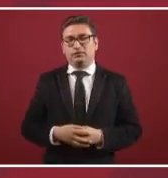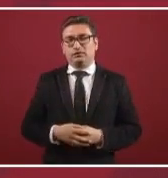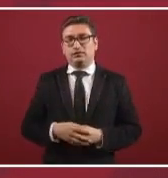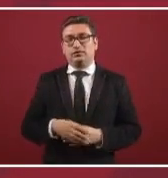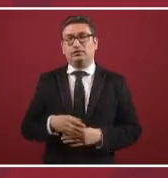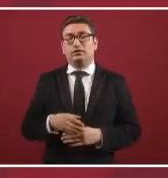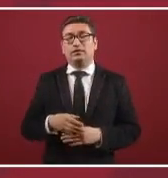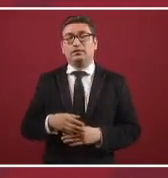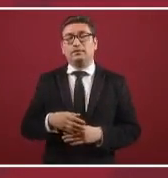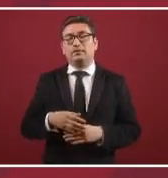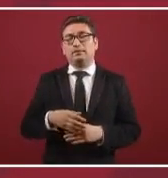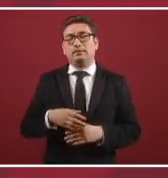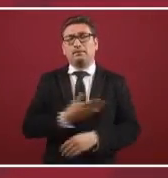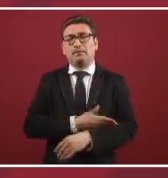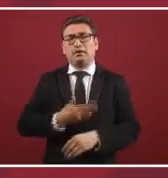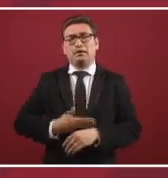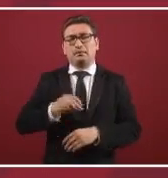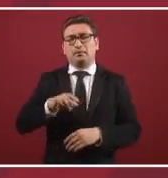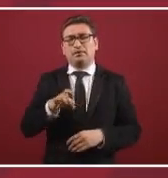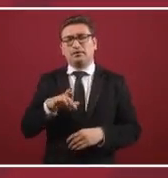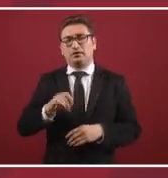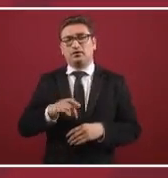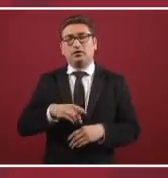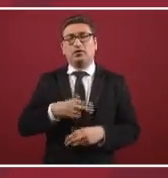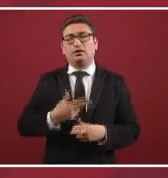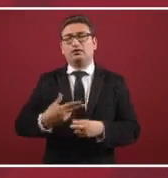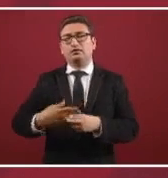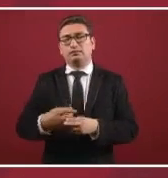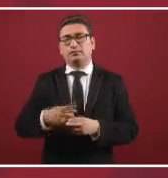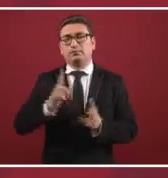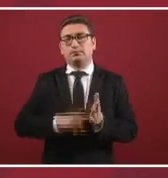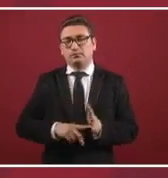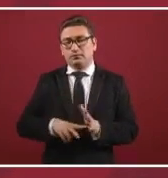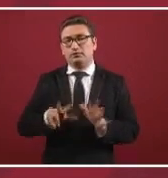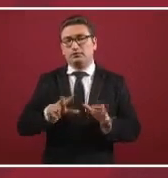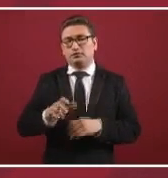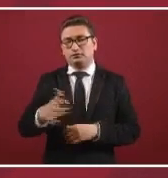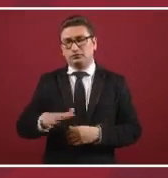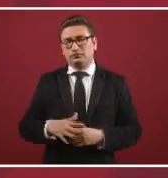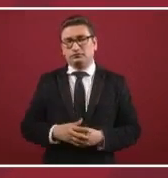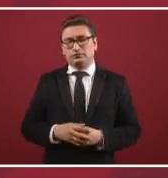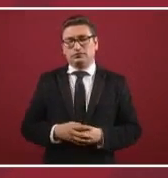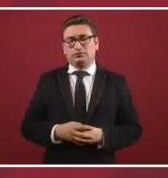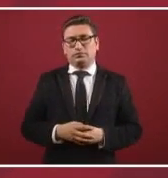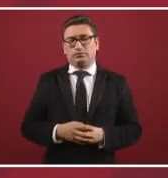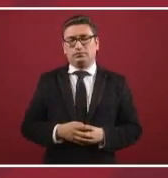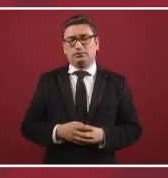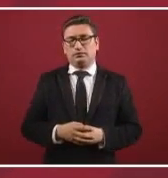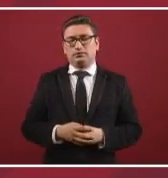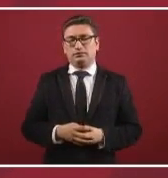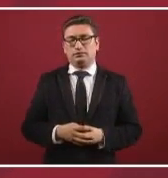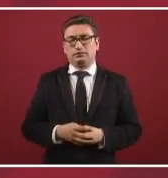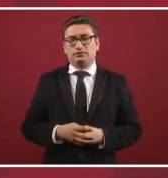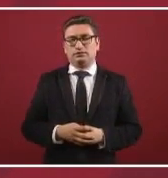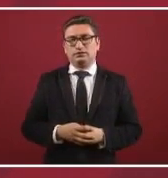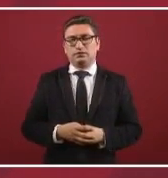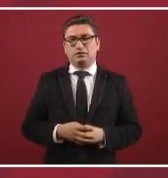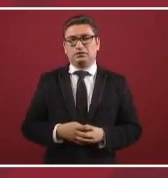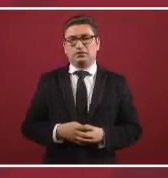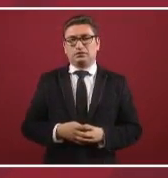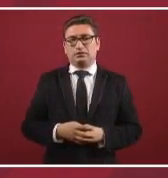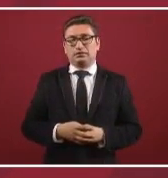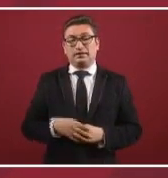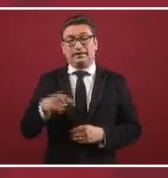Madero convocó a tomar las armas en 1910. Bueno, pues lo persiguieron a